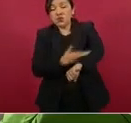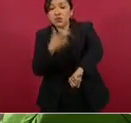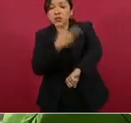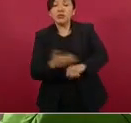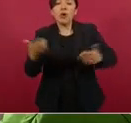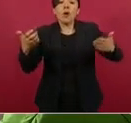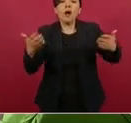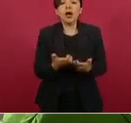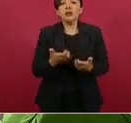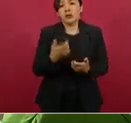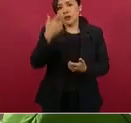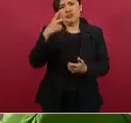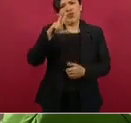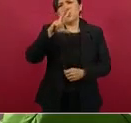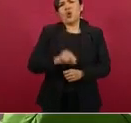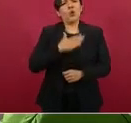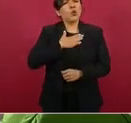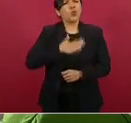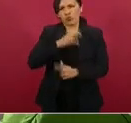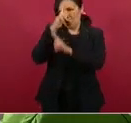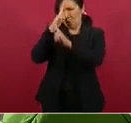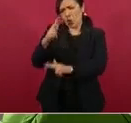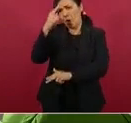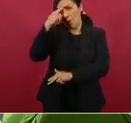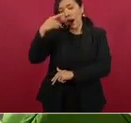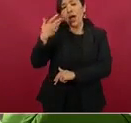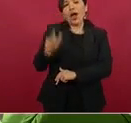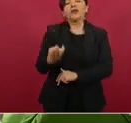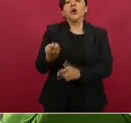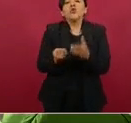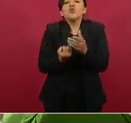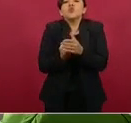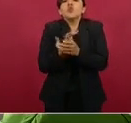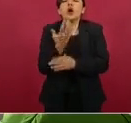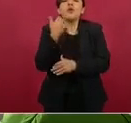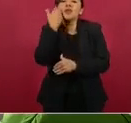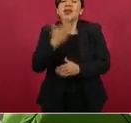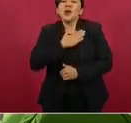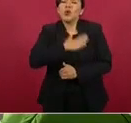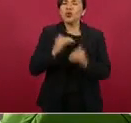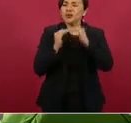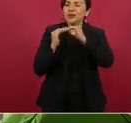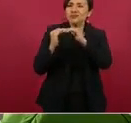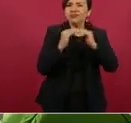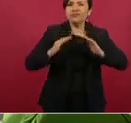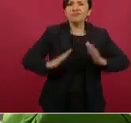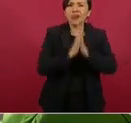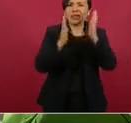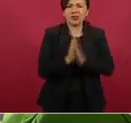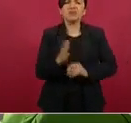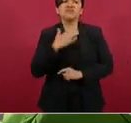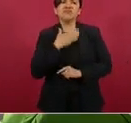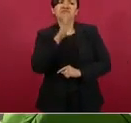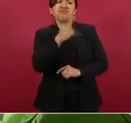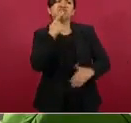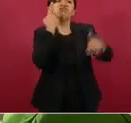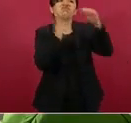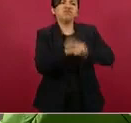procedimientos deshonrosos para nuestra incipiente democracia. Lo acuso de